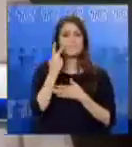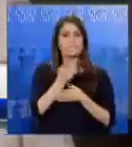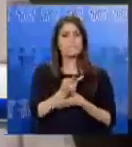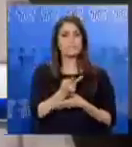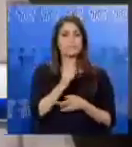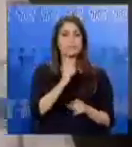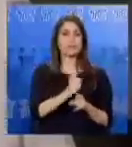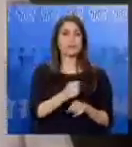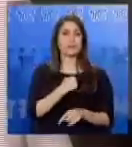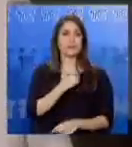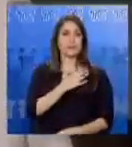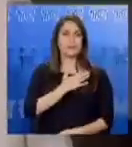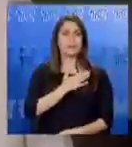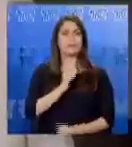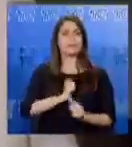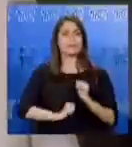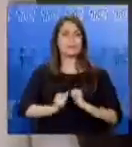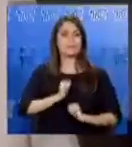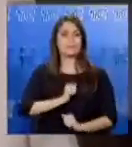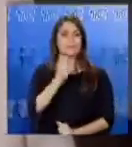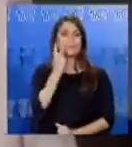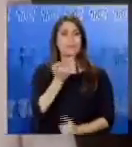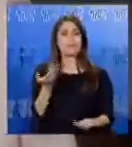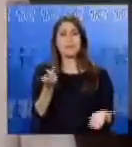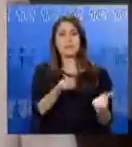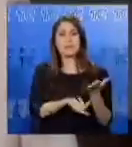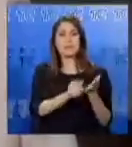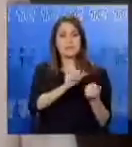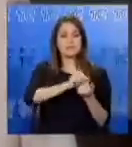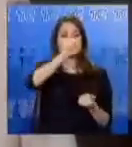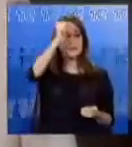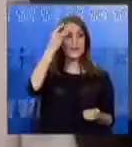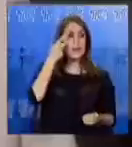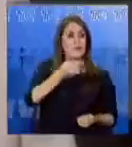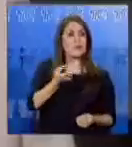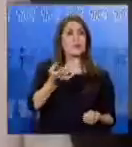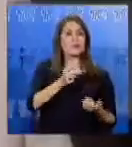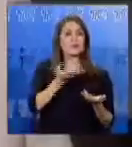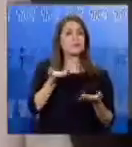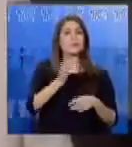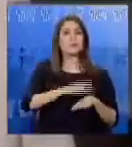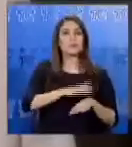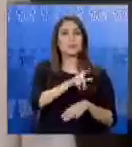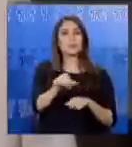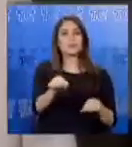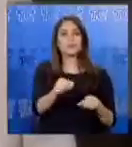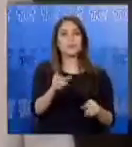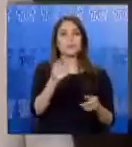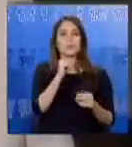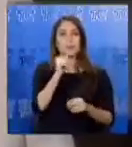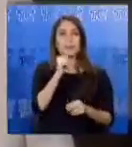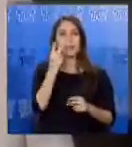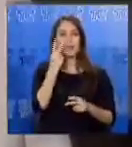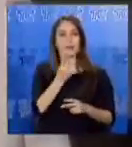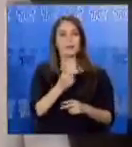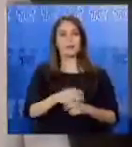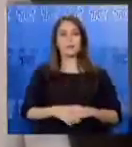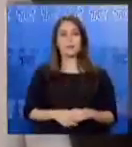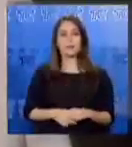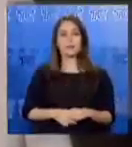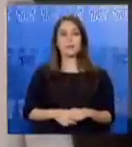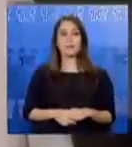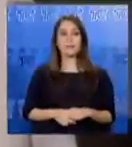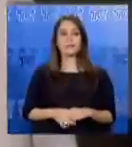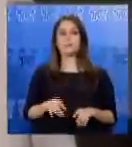desgracia, sufriendo sin saber lo que pasaba. Yo en realidad nunca